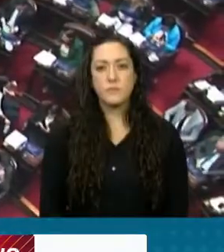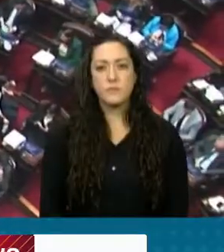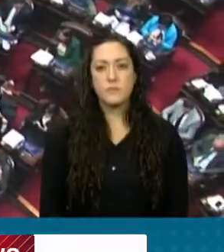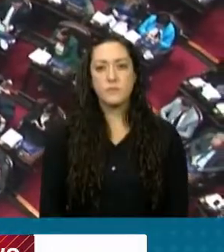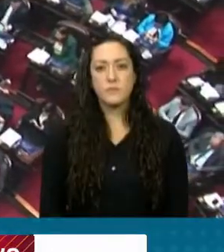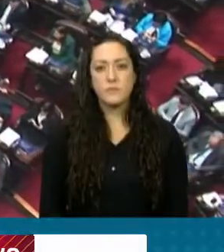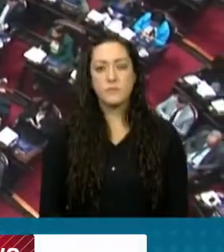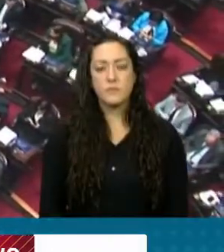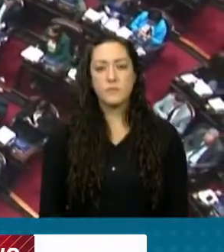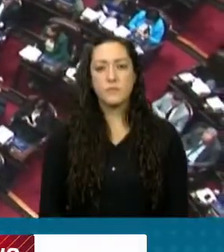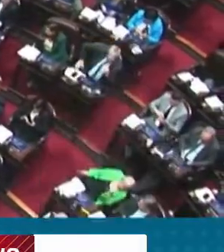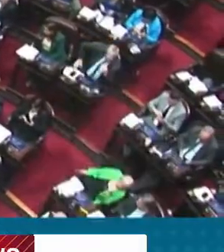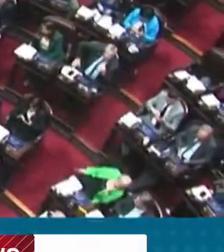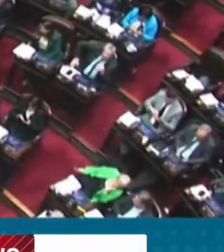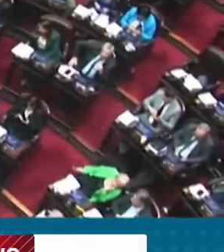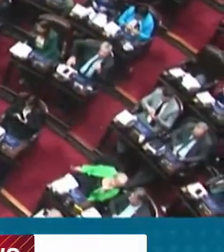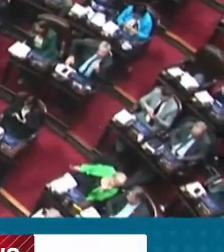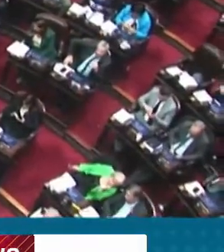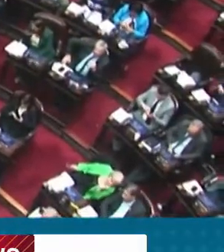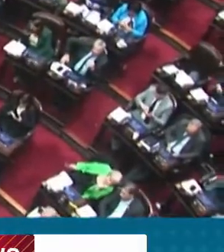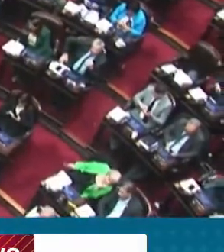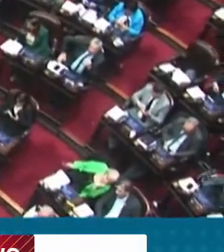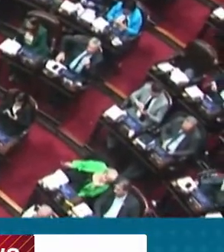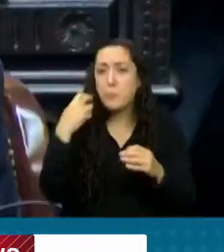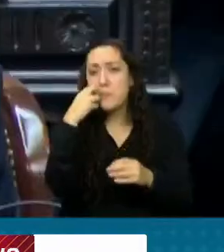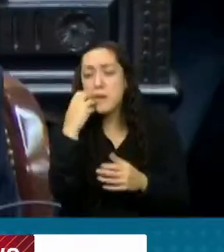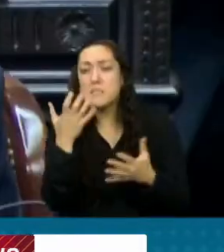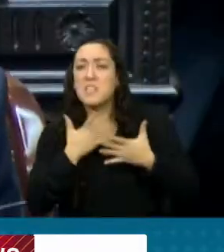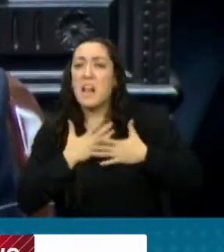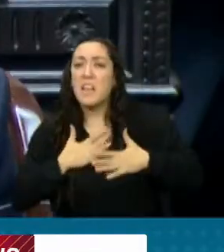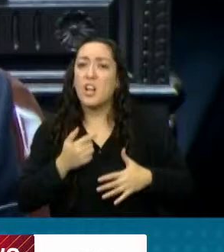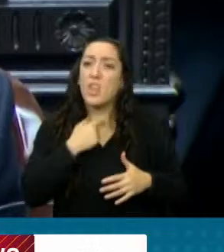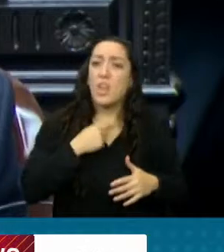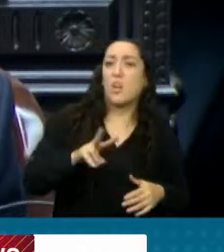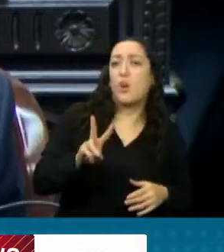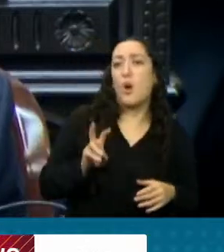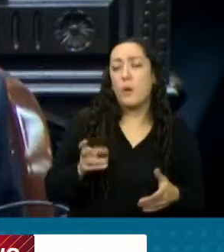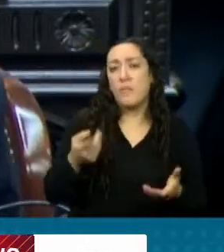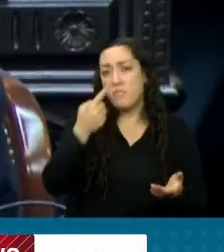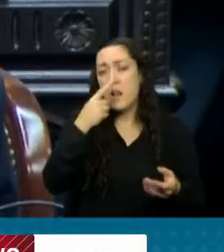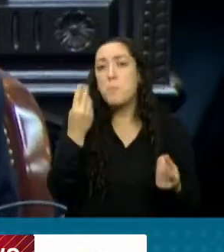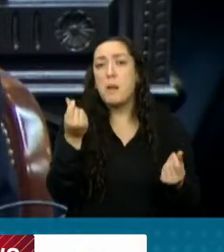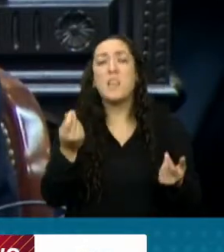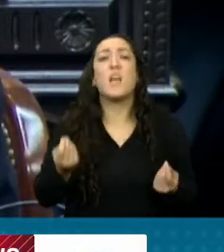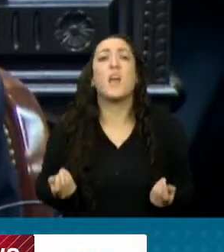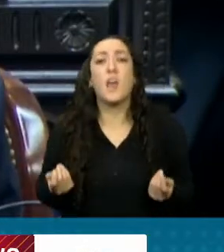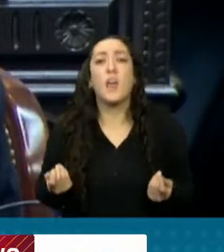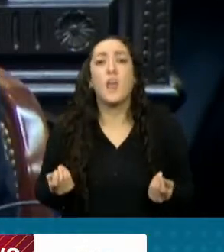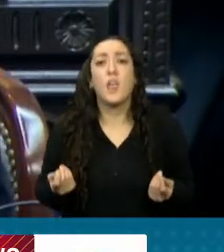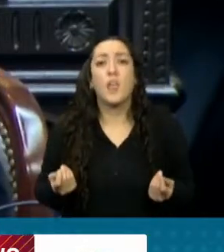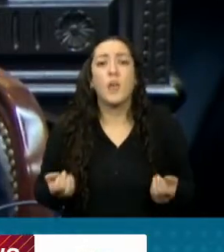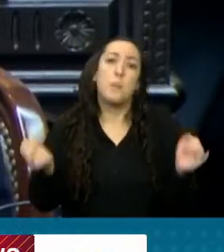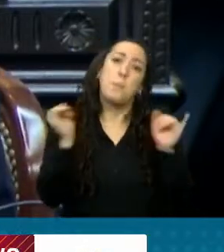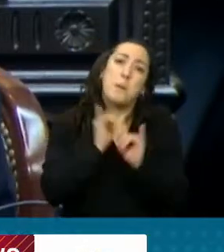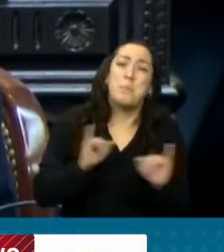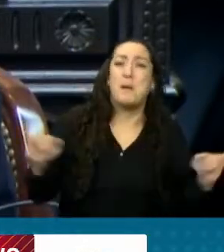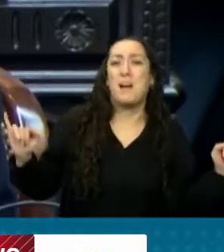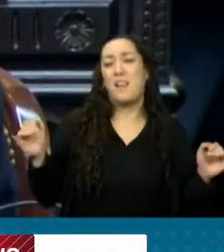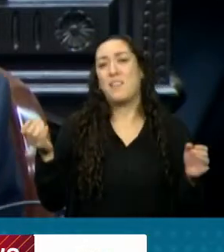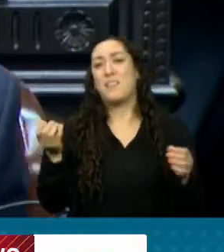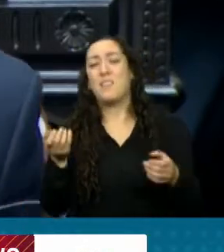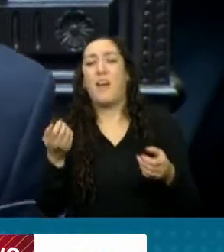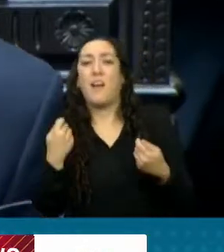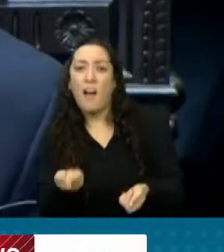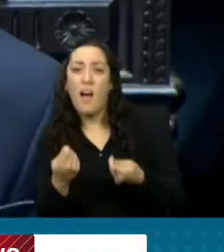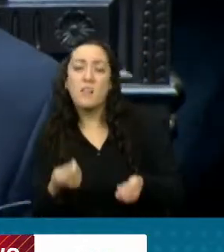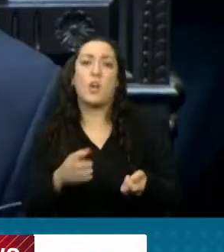esto va a pasar a ser un poco más de 415.000 pesos con el bono incluido, aumentado y demás, pero con las actualizaciones, no es